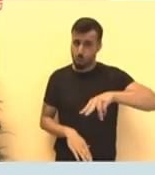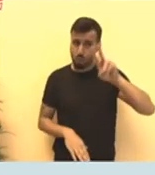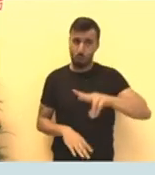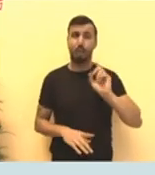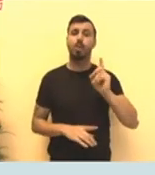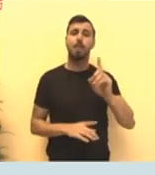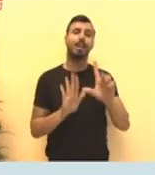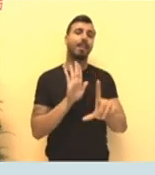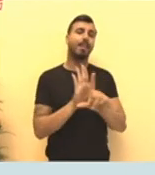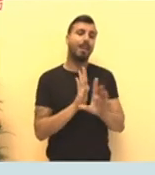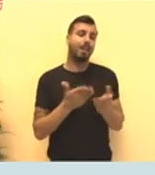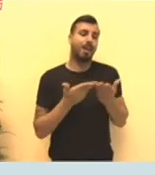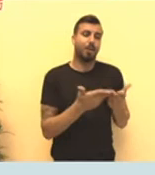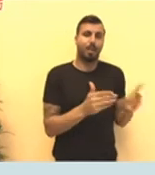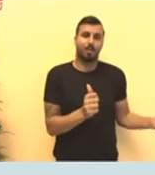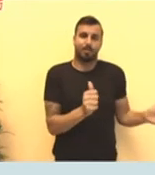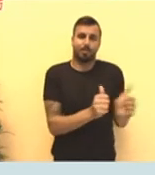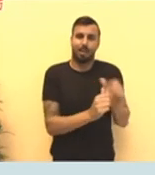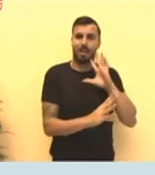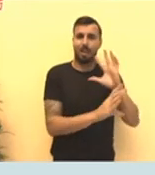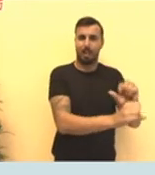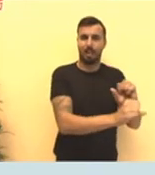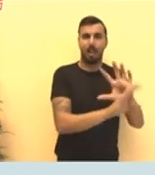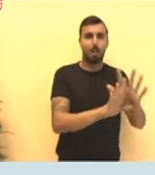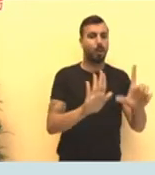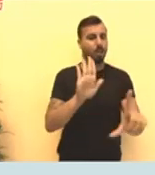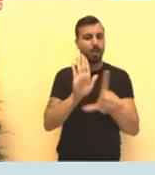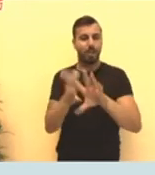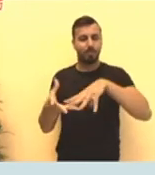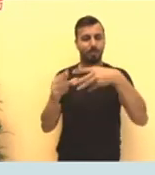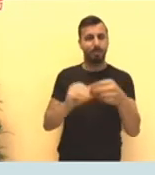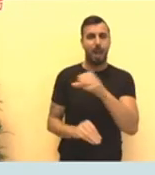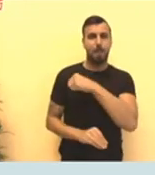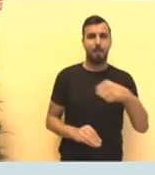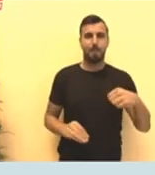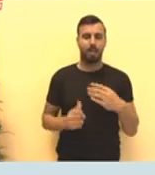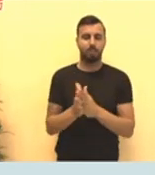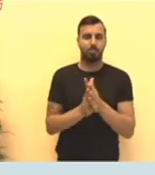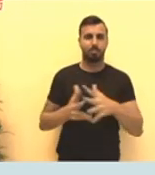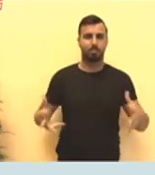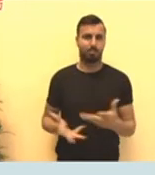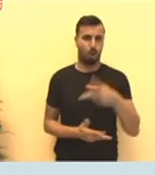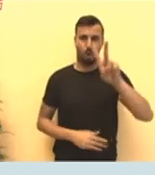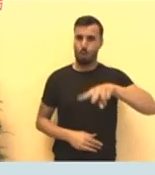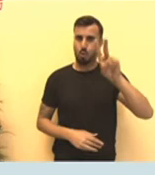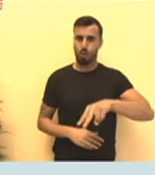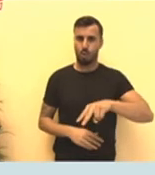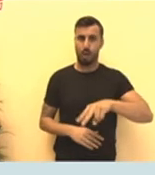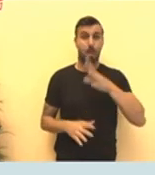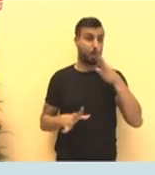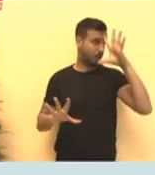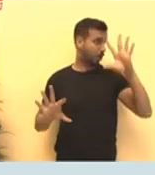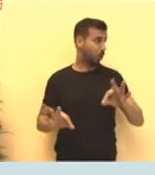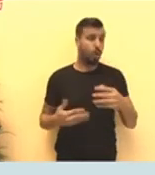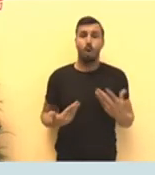dependencia. No hay ninguna medida en la ley que promocione la autonomía personal. De hecho, hablamos del sistema de dependencia, cuando lo lógico sería